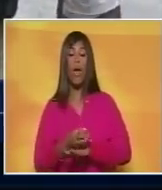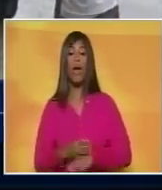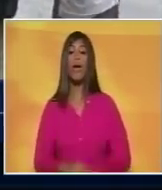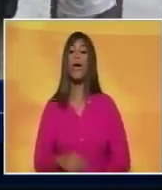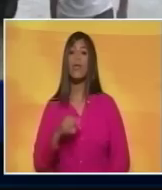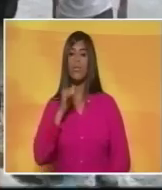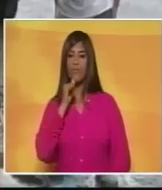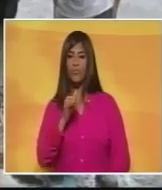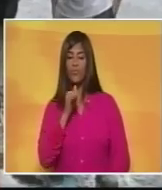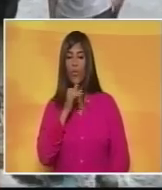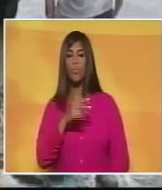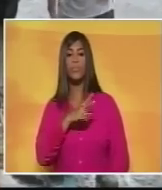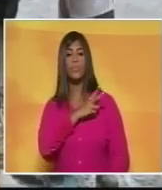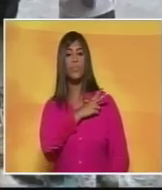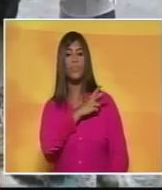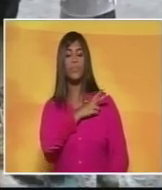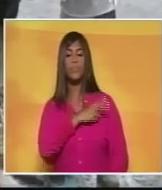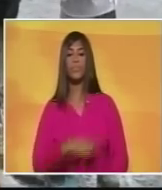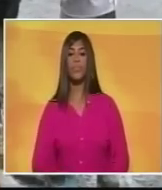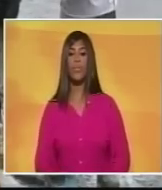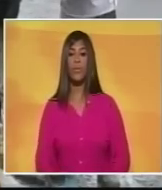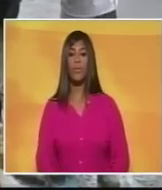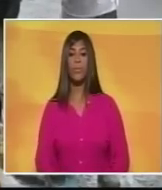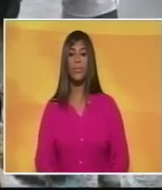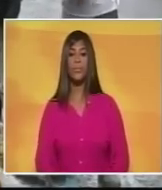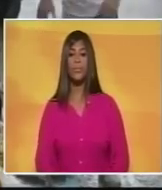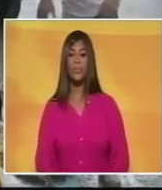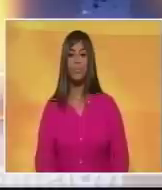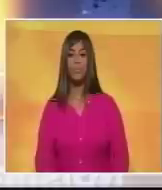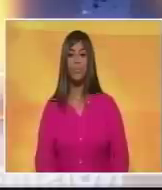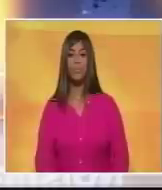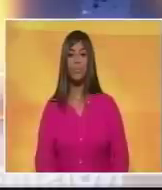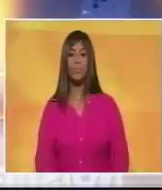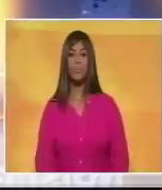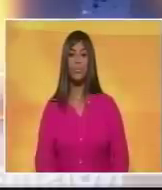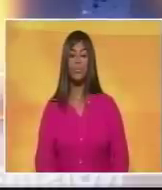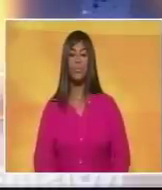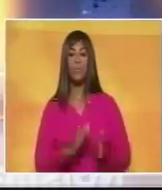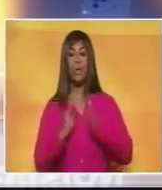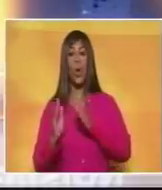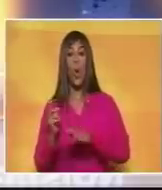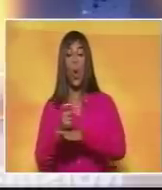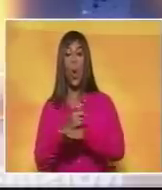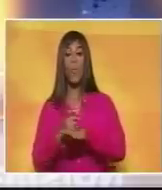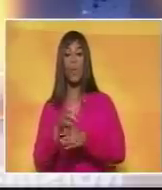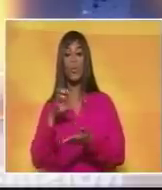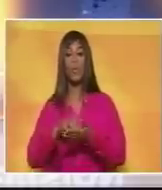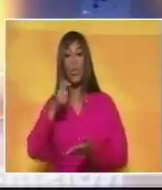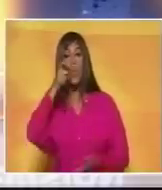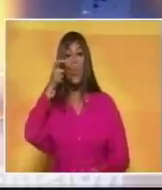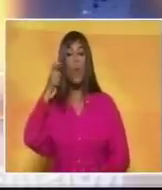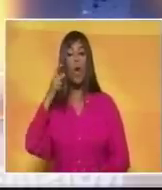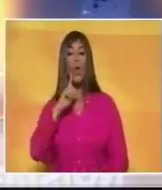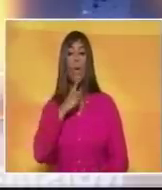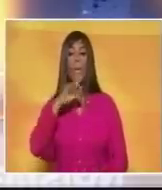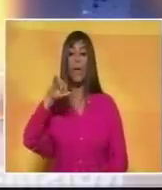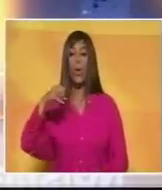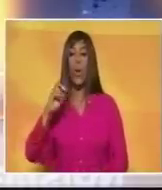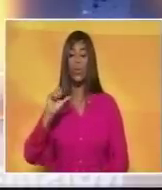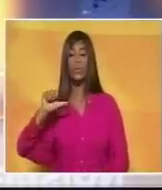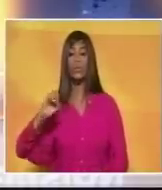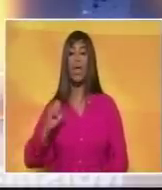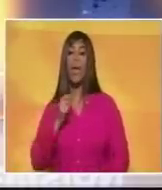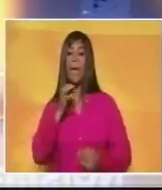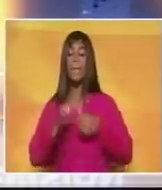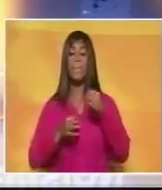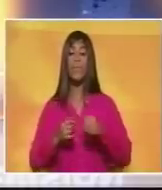Tomás Romero, Luis Bustamante, Noticiero Venevisión. El gobernador del estado Guárico, José Vázquez, anunció la reactivación